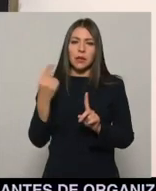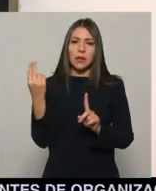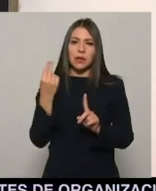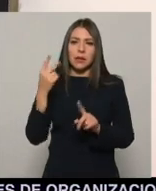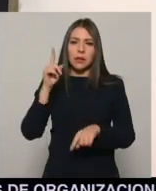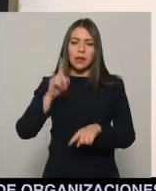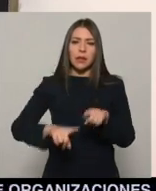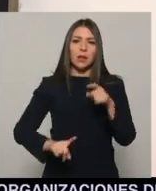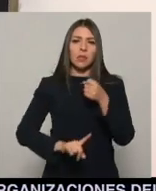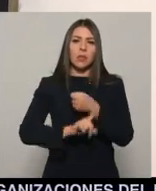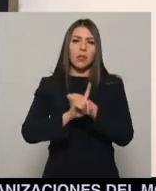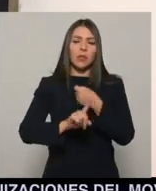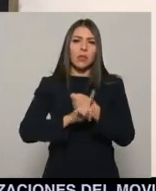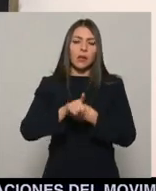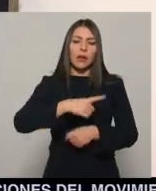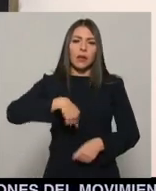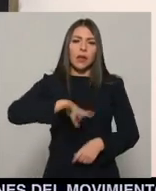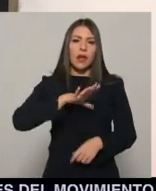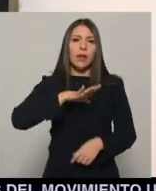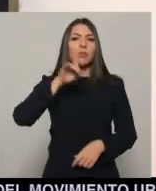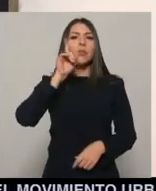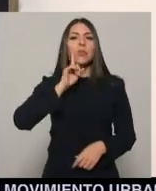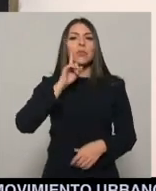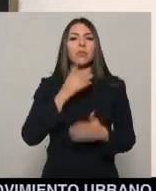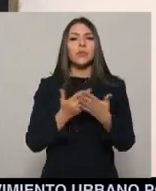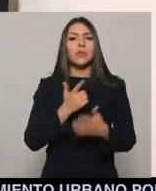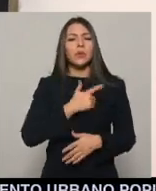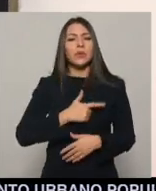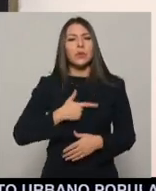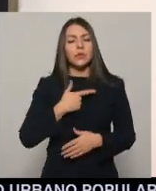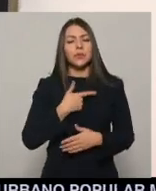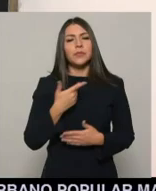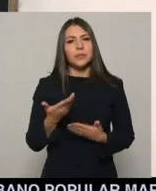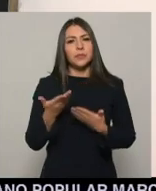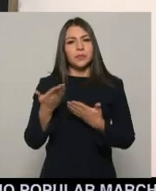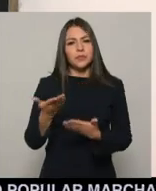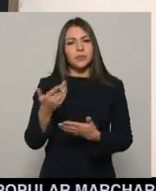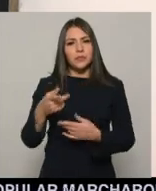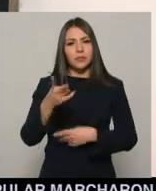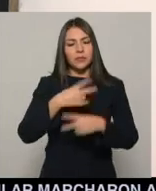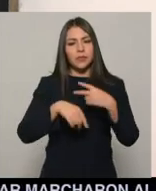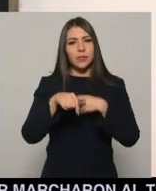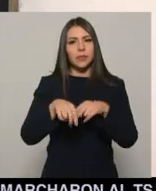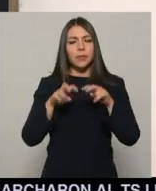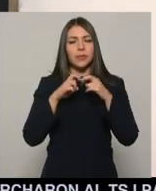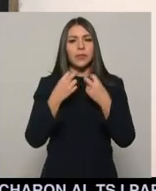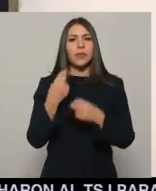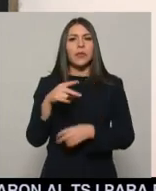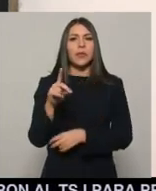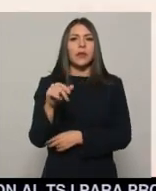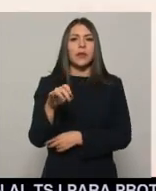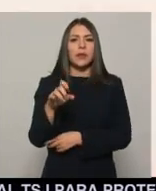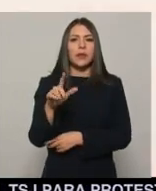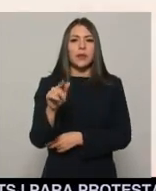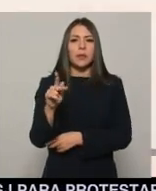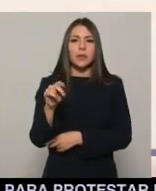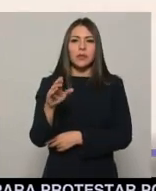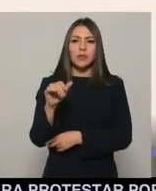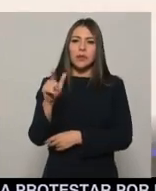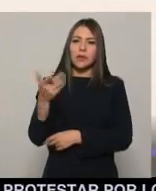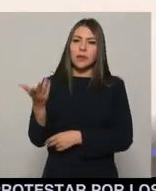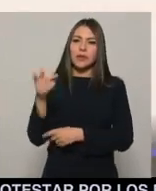crisis social por la que atraviesan las mujeres. Me da muchísimo gusto presentar aquí en esta mesa de análisis a Daniela Pascual,